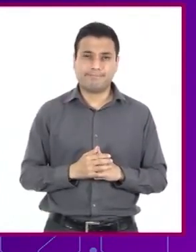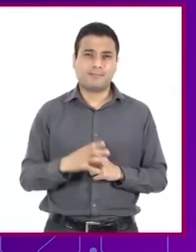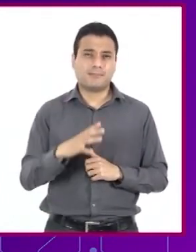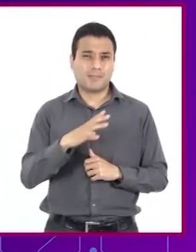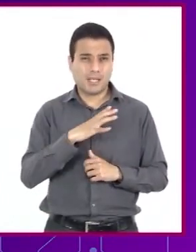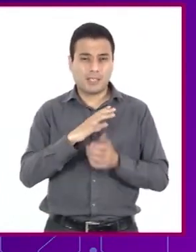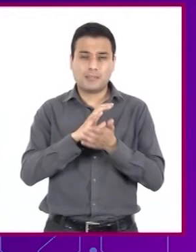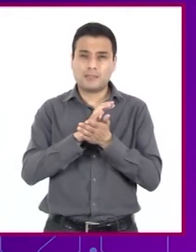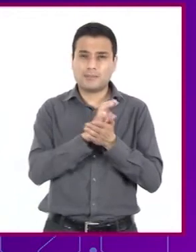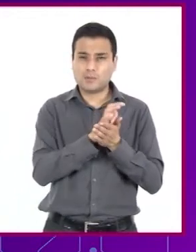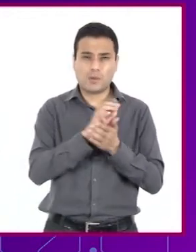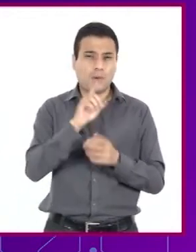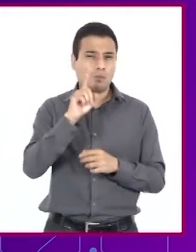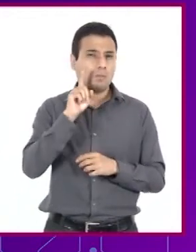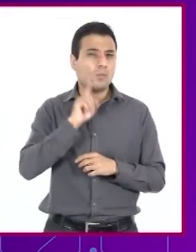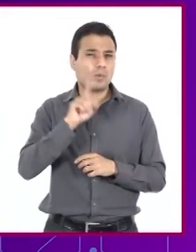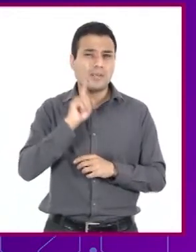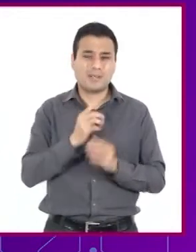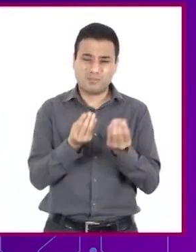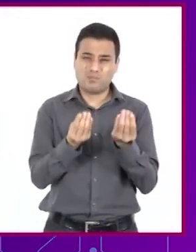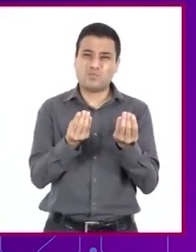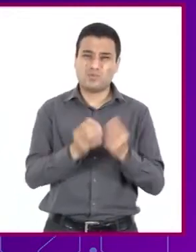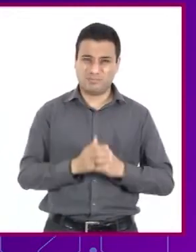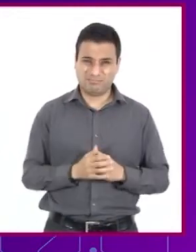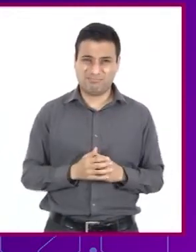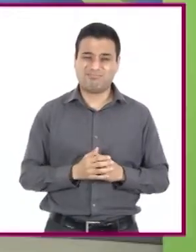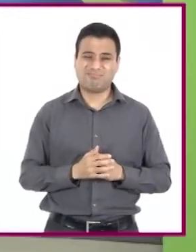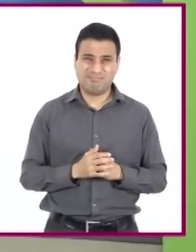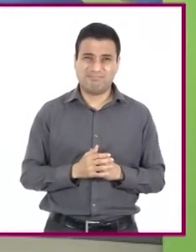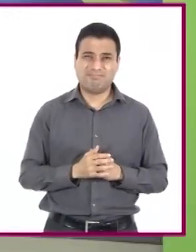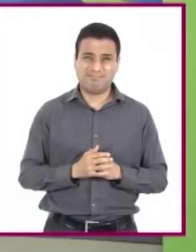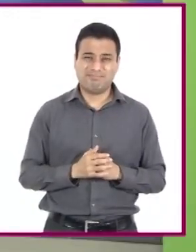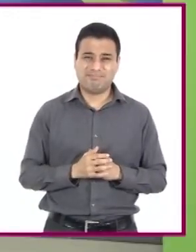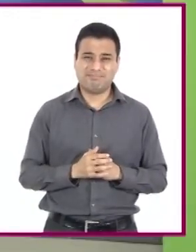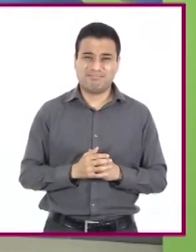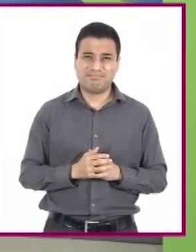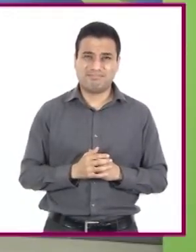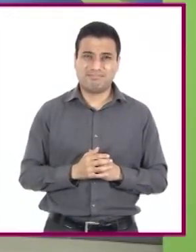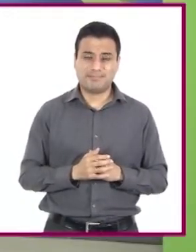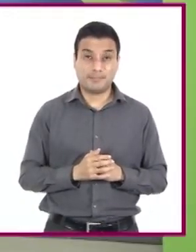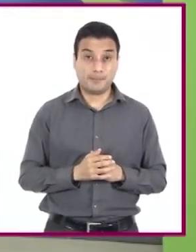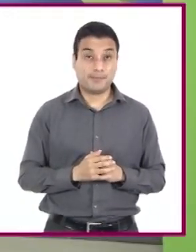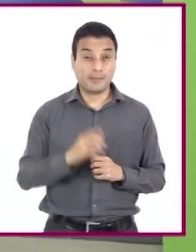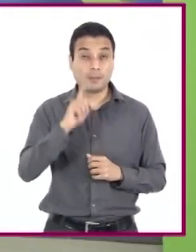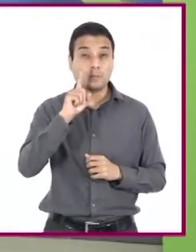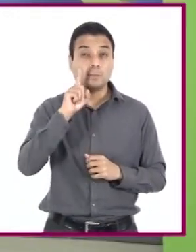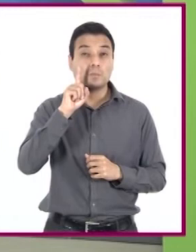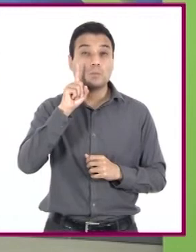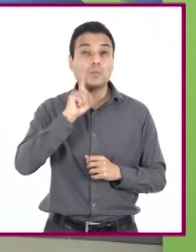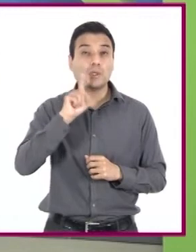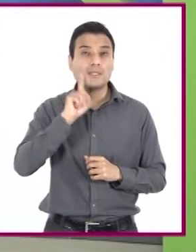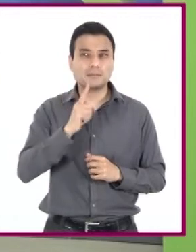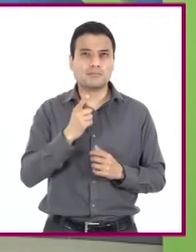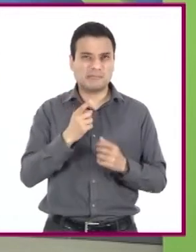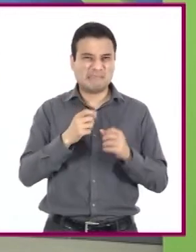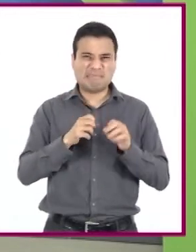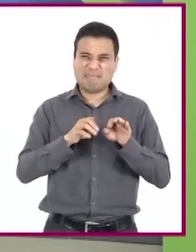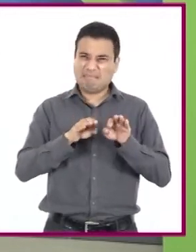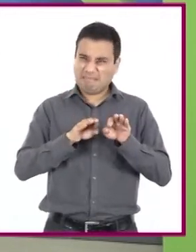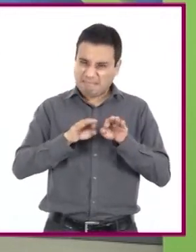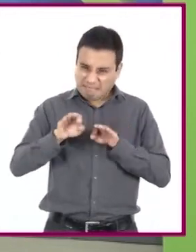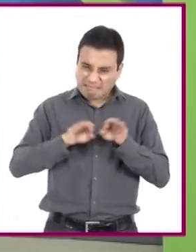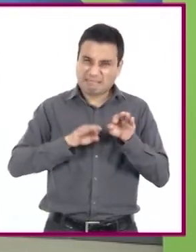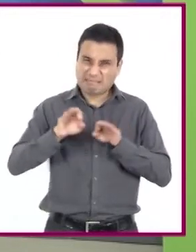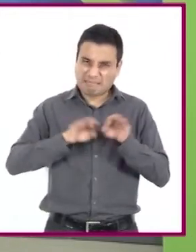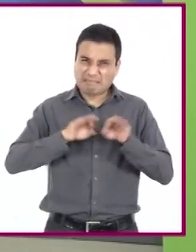discriminatorias en lo que se refiere al lugar de trabajo. Las mujeres suelen hacer grandes sacrificios